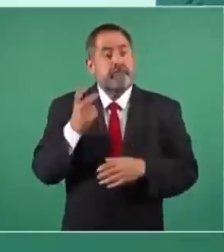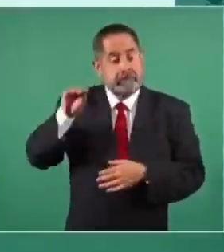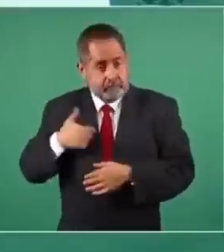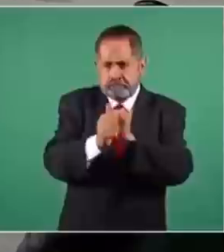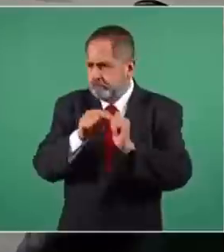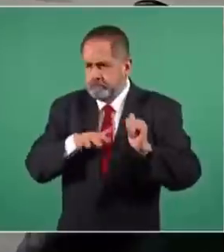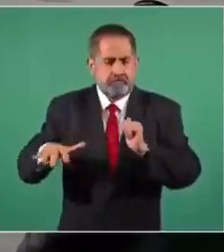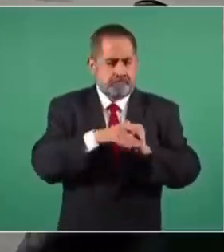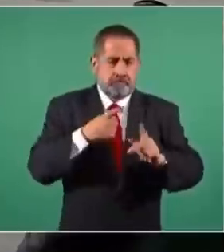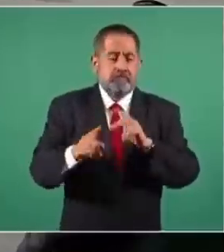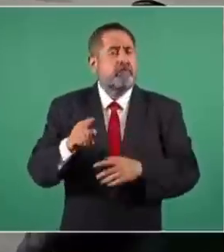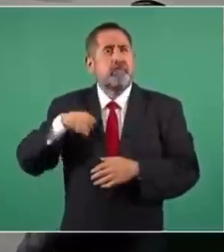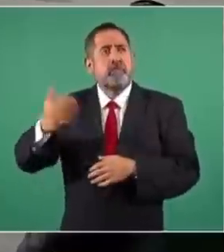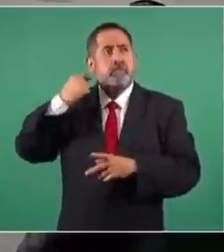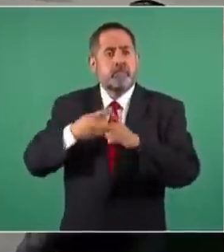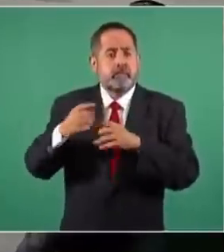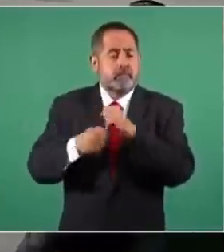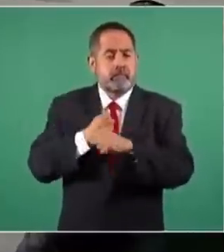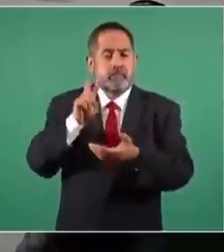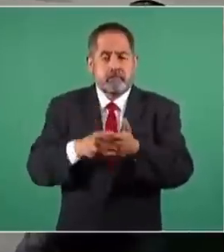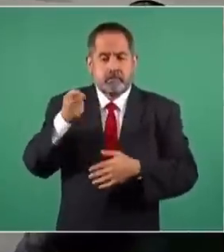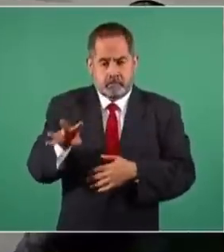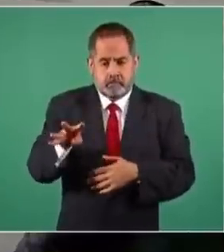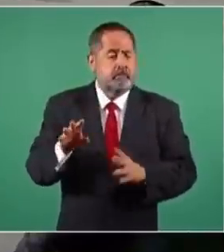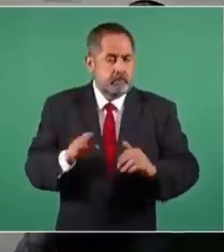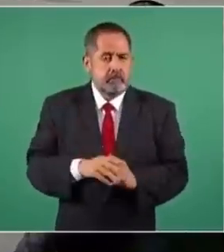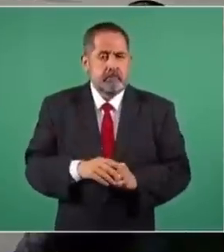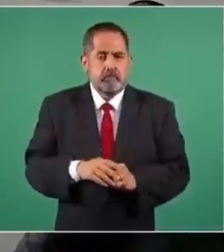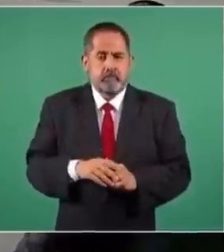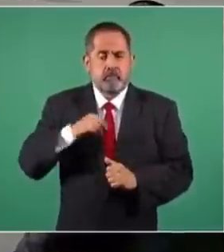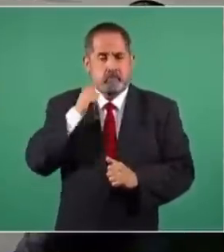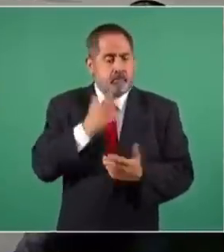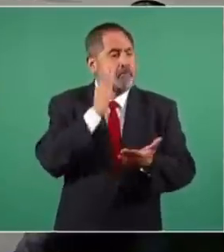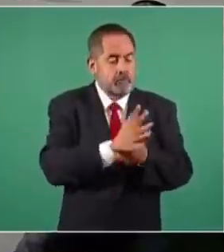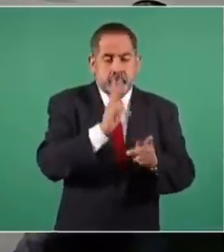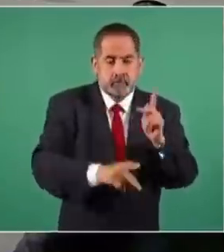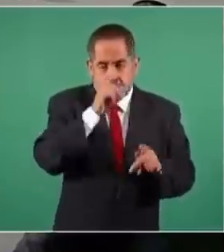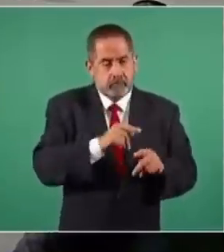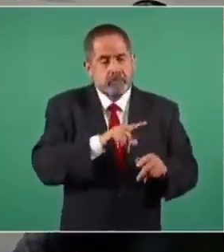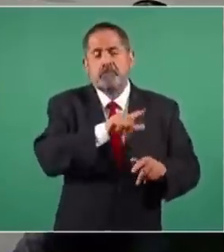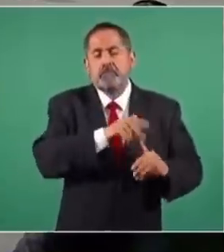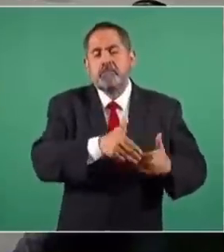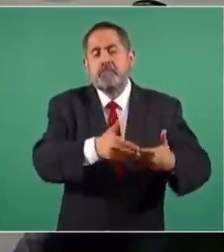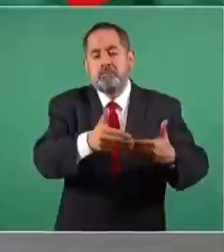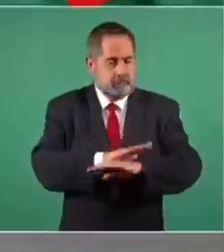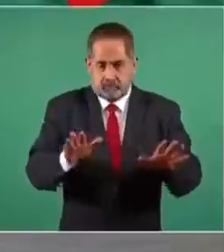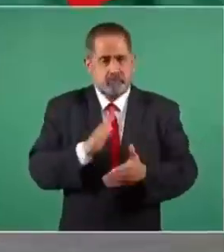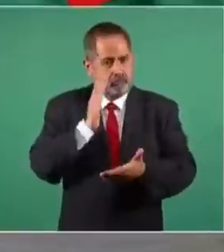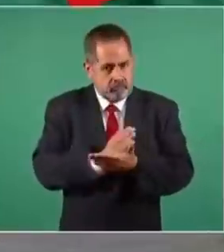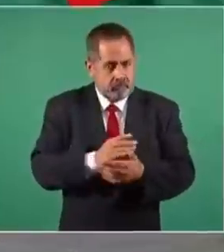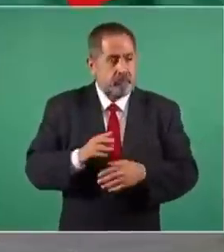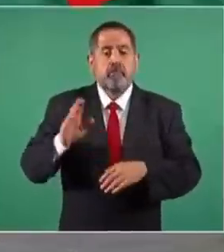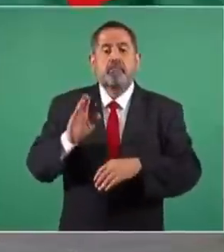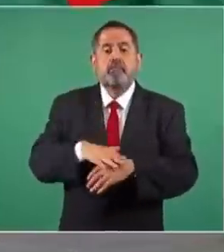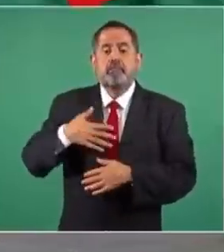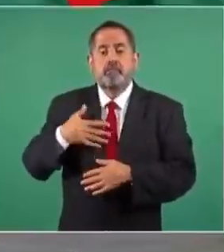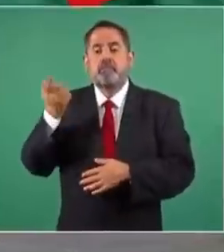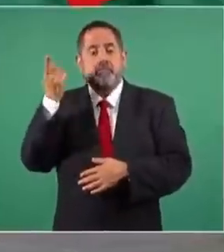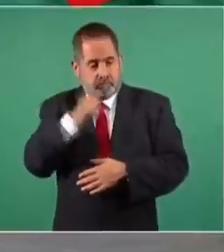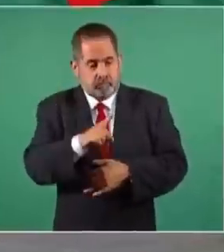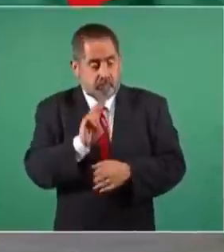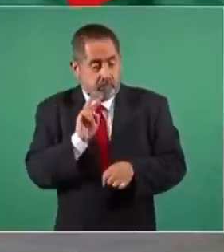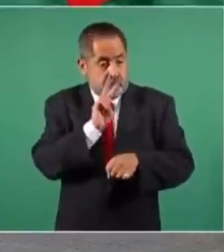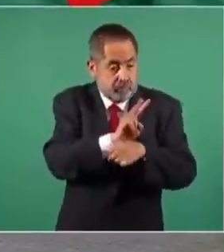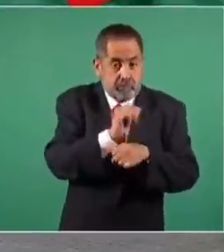tarde. Comenzamos a hacer estos caminos en el 2019 y no quiero que se vayan quedando, porque orden dada, no